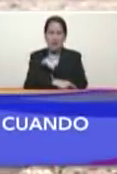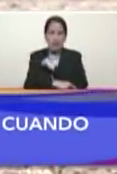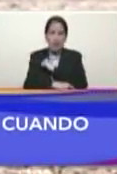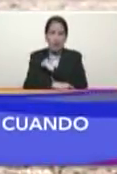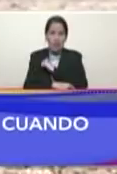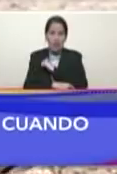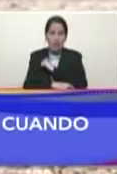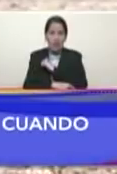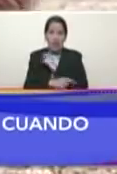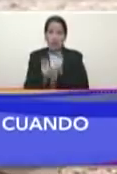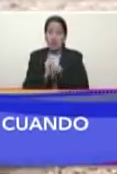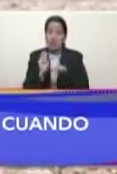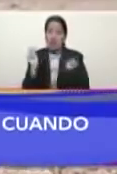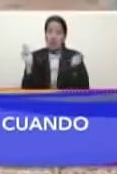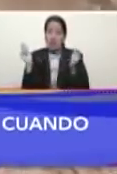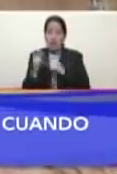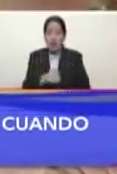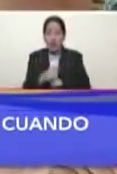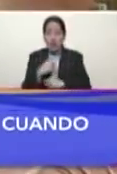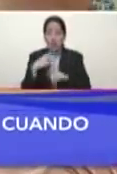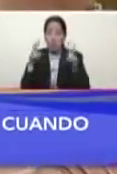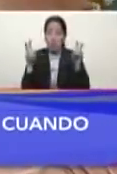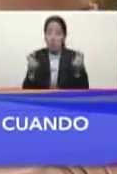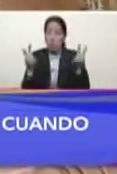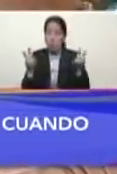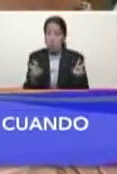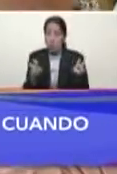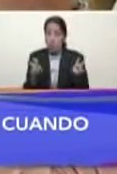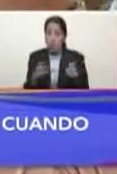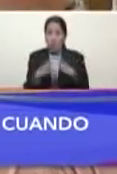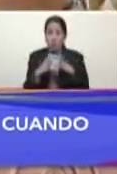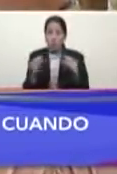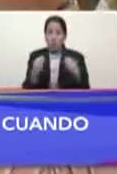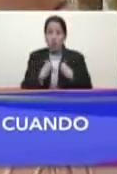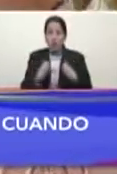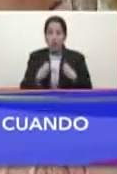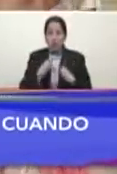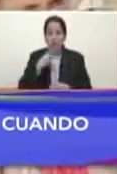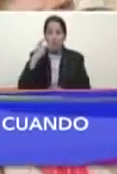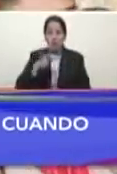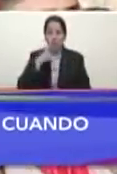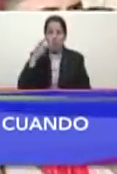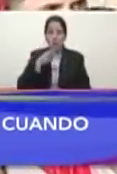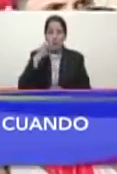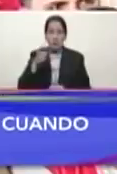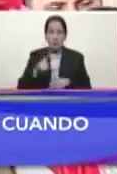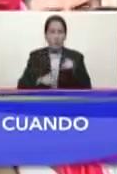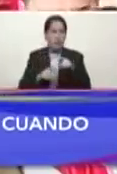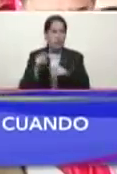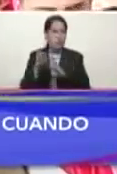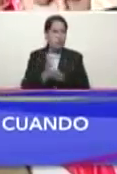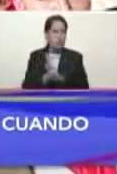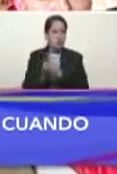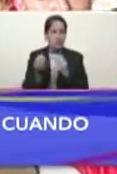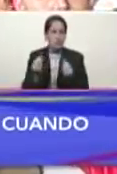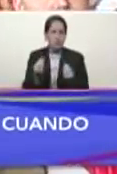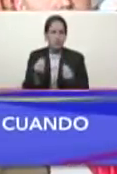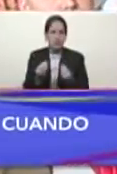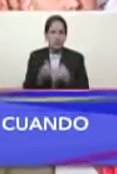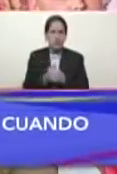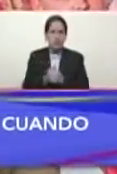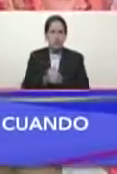intenso de cambio, rectificación, renovación de toda la vida política, social, económica del país, del gobierno bolivariano.